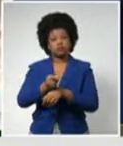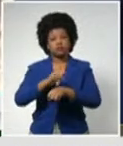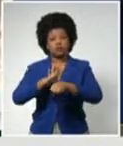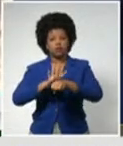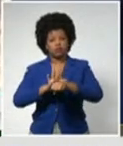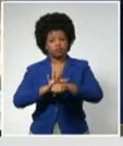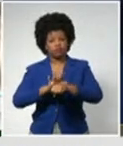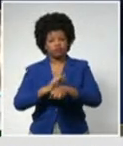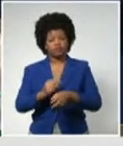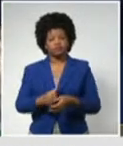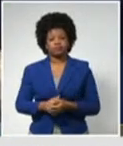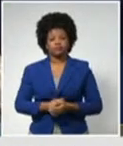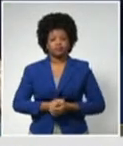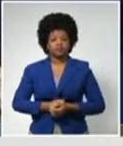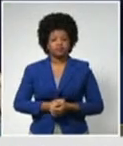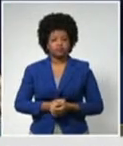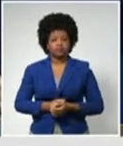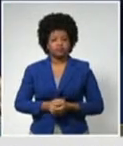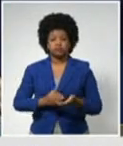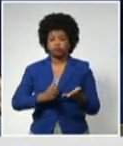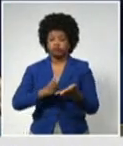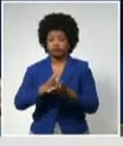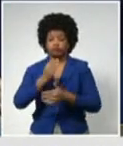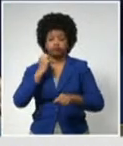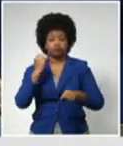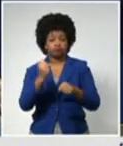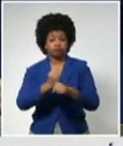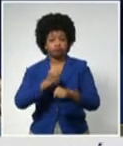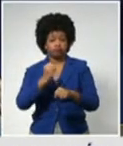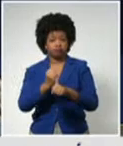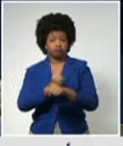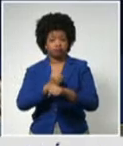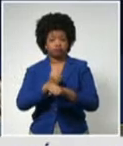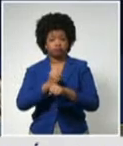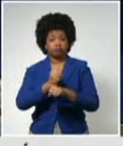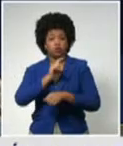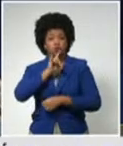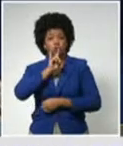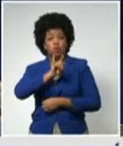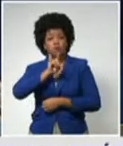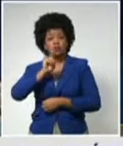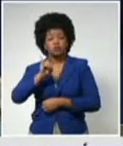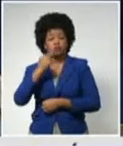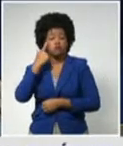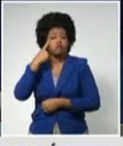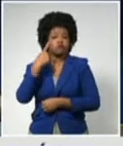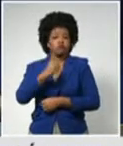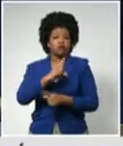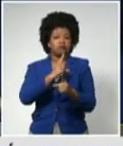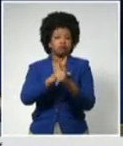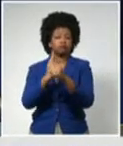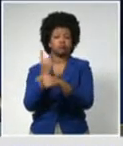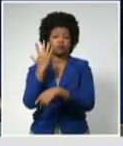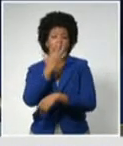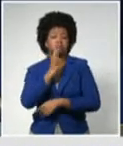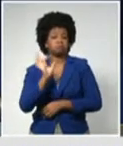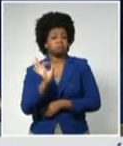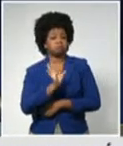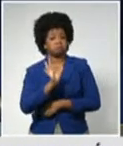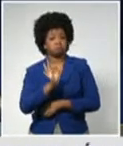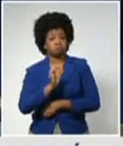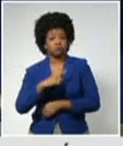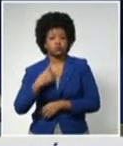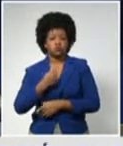previamente. Se sigue trabajando en los 99 que no se ha podido precisar la fuente de